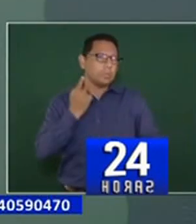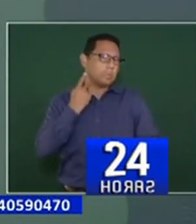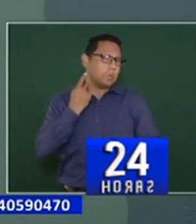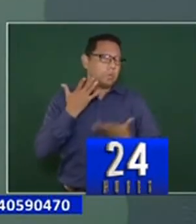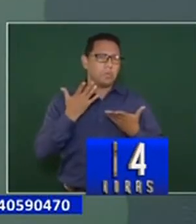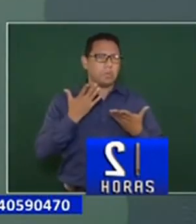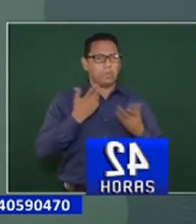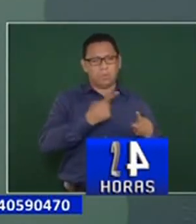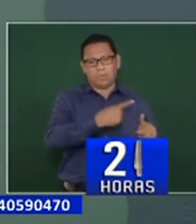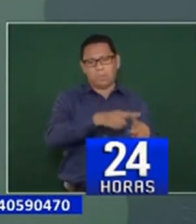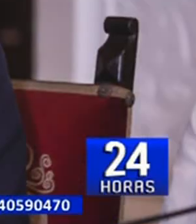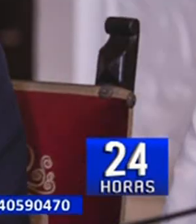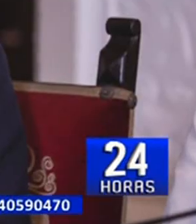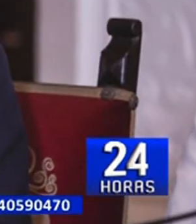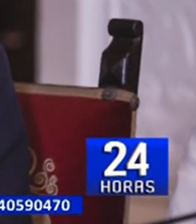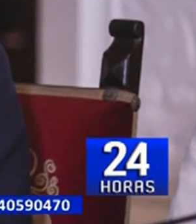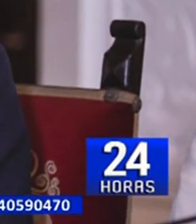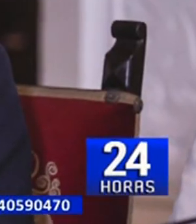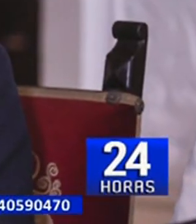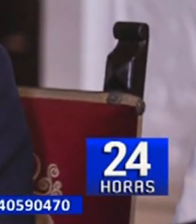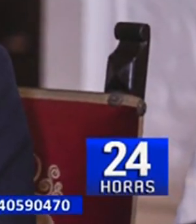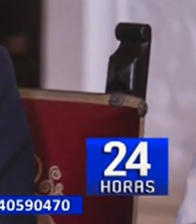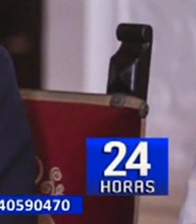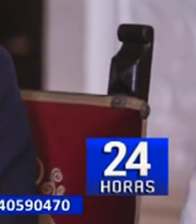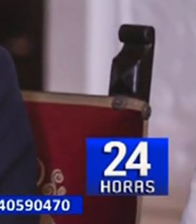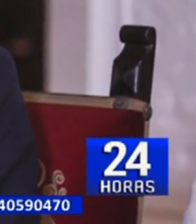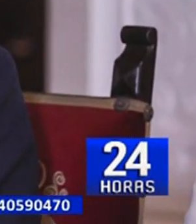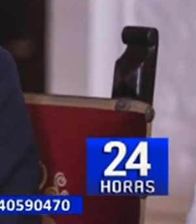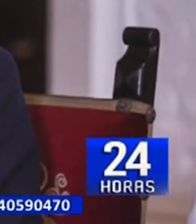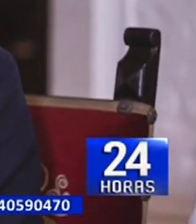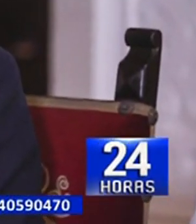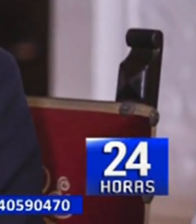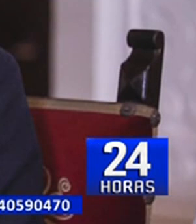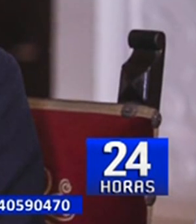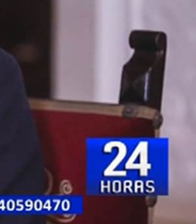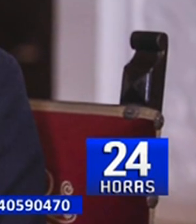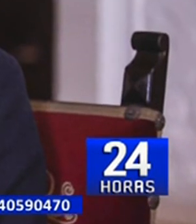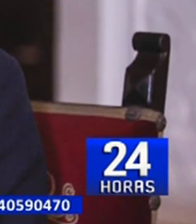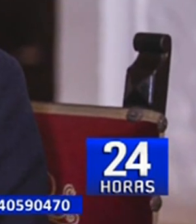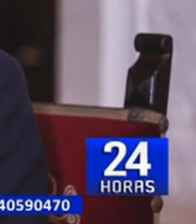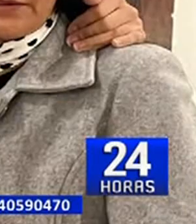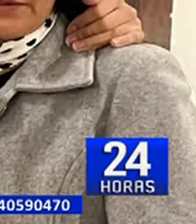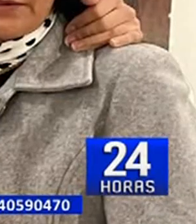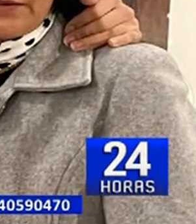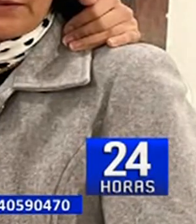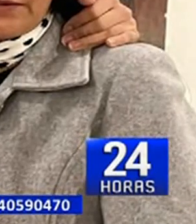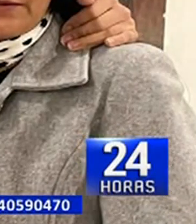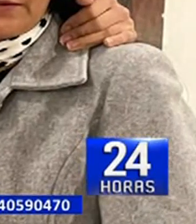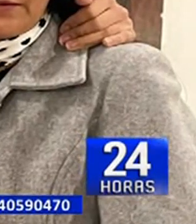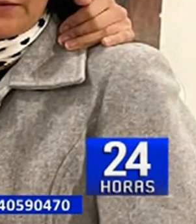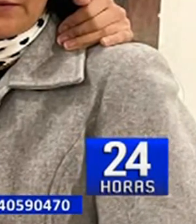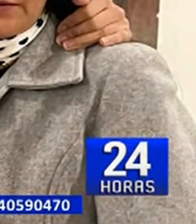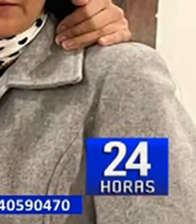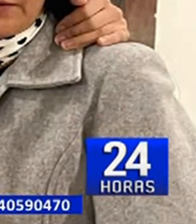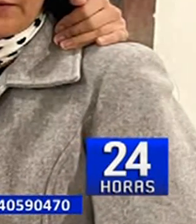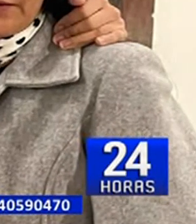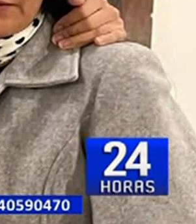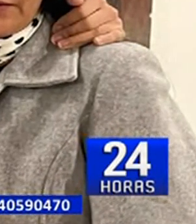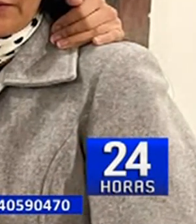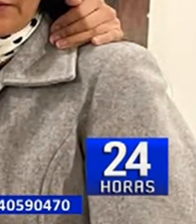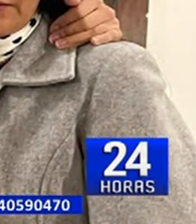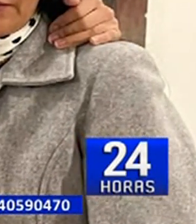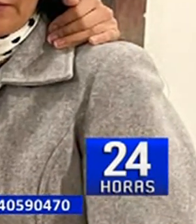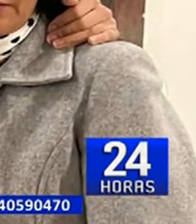con honores. Así fue recibido Pablo Monroy, el embajador que apoyó la salida del Perú de Lilia Paredes y sus